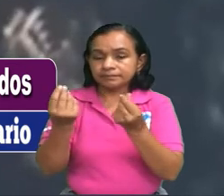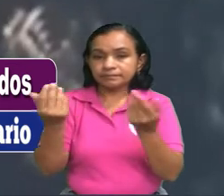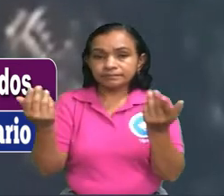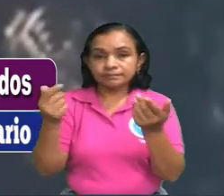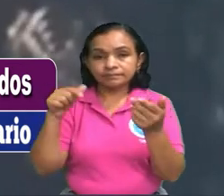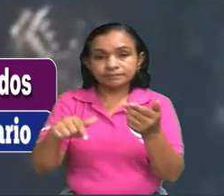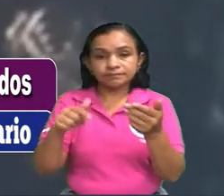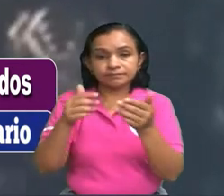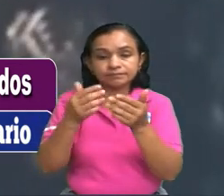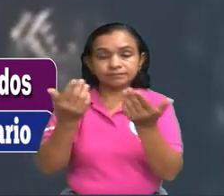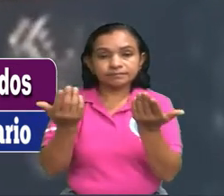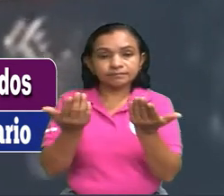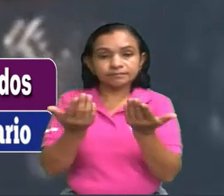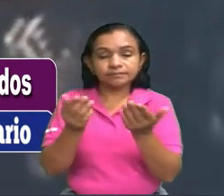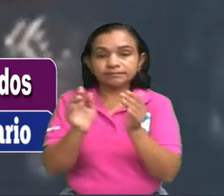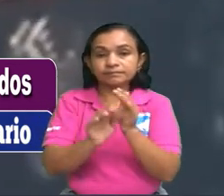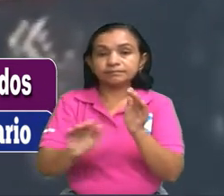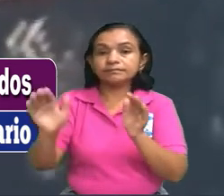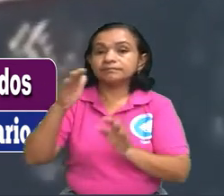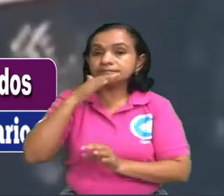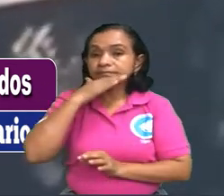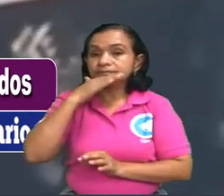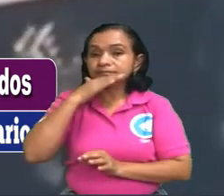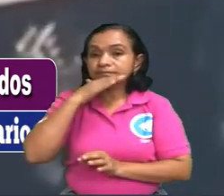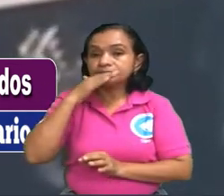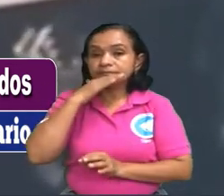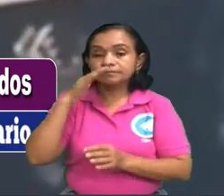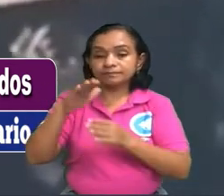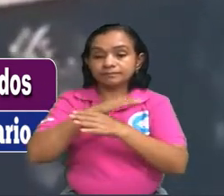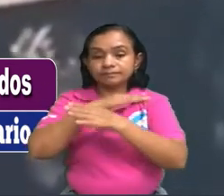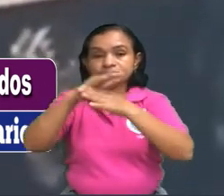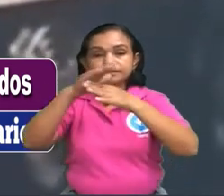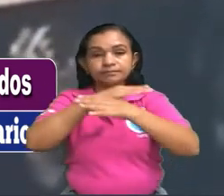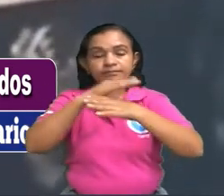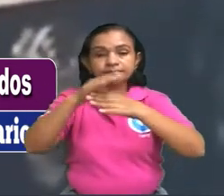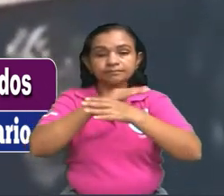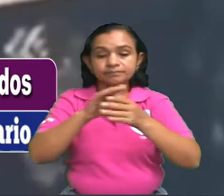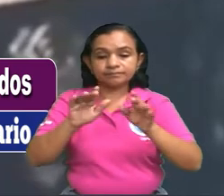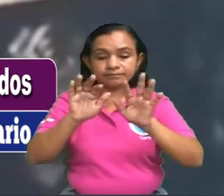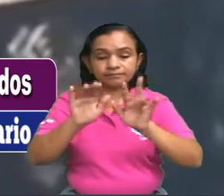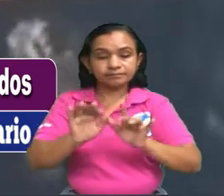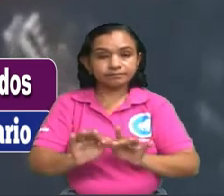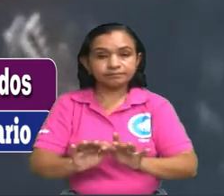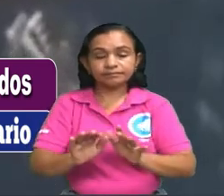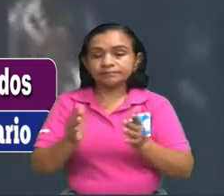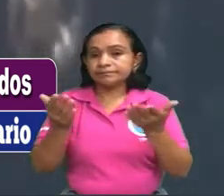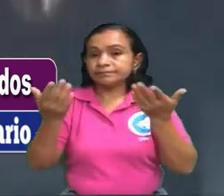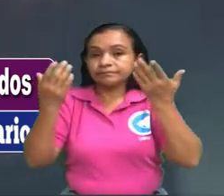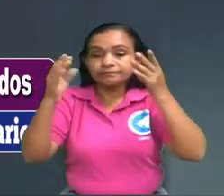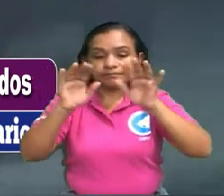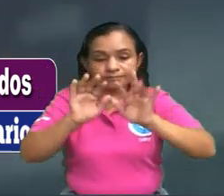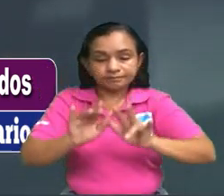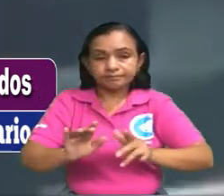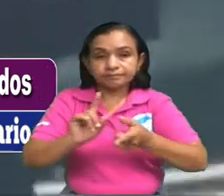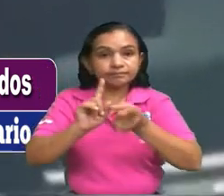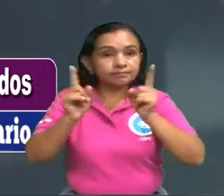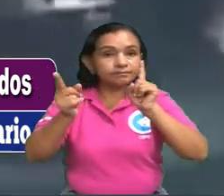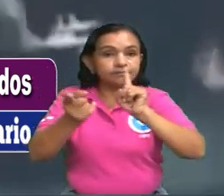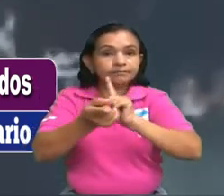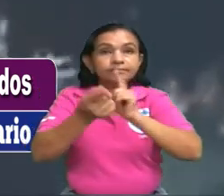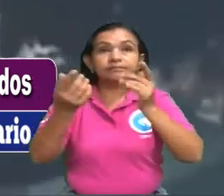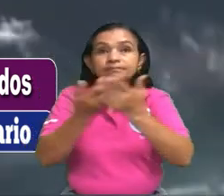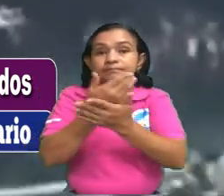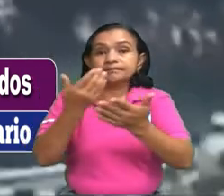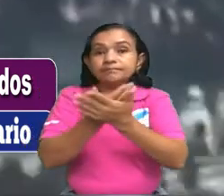de la globalización es más fuerte por las diferentes transacciones electrónicas, el mundo digitalizado cambió, o sea, tenemos